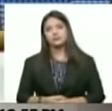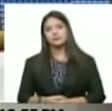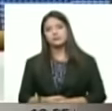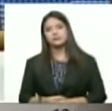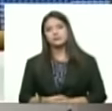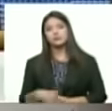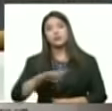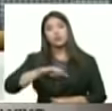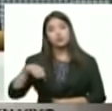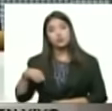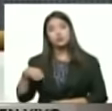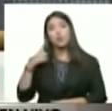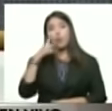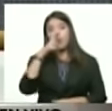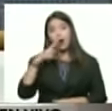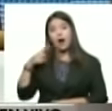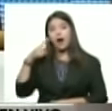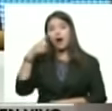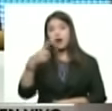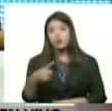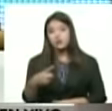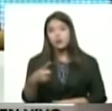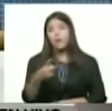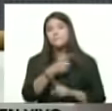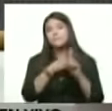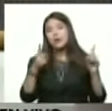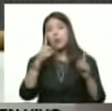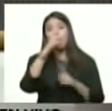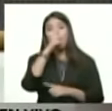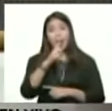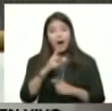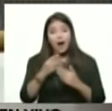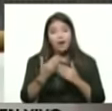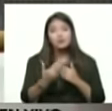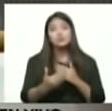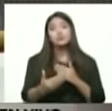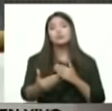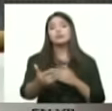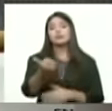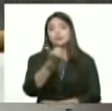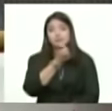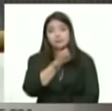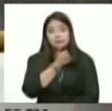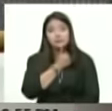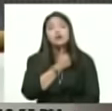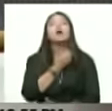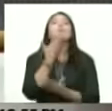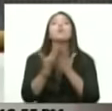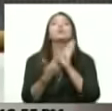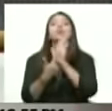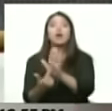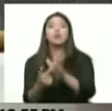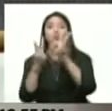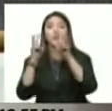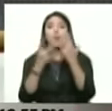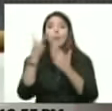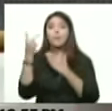Nosotros tenemos un año y un poco más, pero un año de manera sostenida llevando la propuesta de una nueva